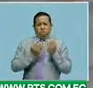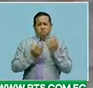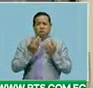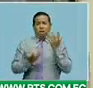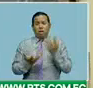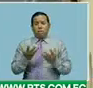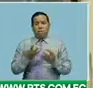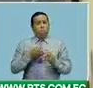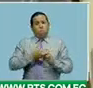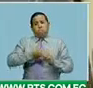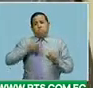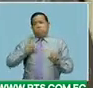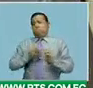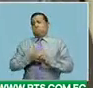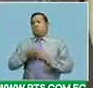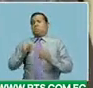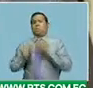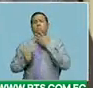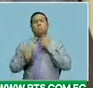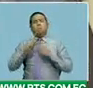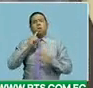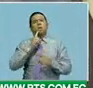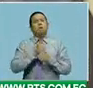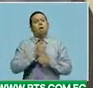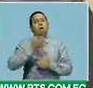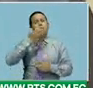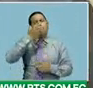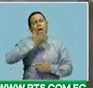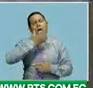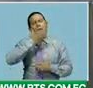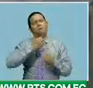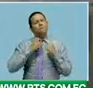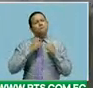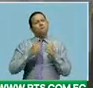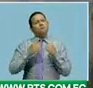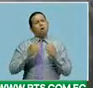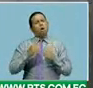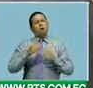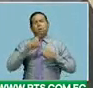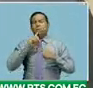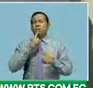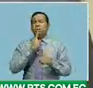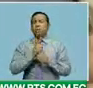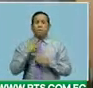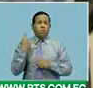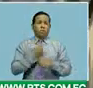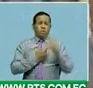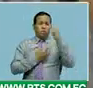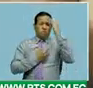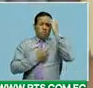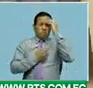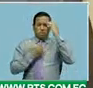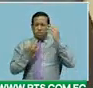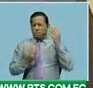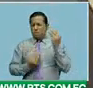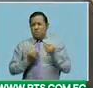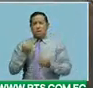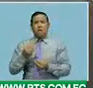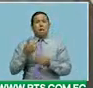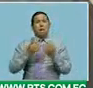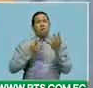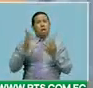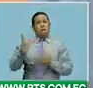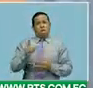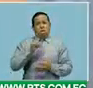El calor. El calor era tan fuerte. Era una cosa increíble. Créame que sentíamos que nos agarraba las llamas a